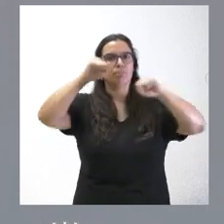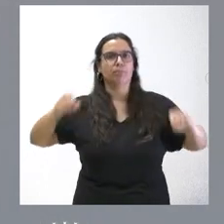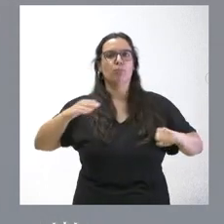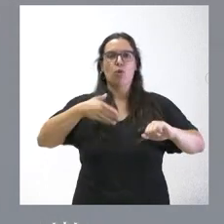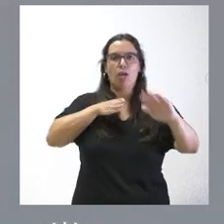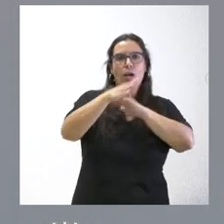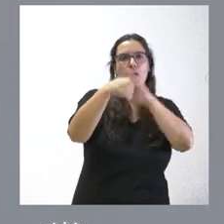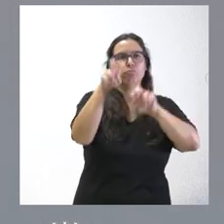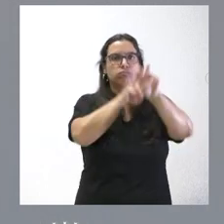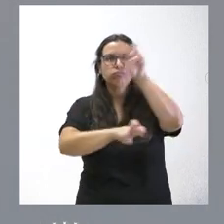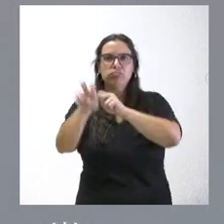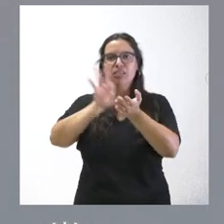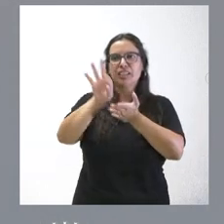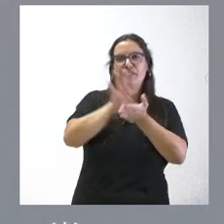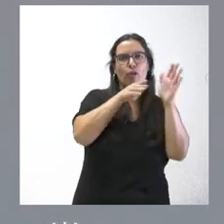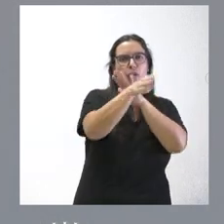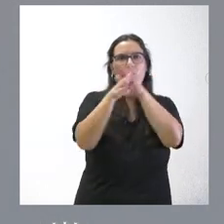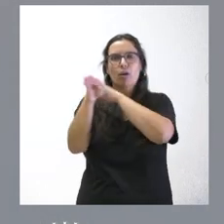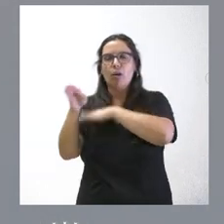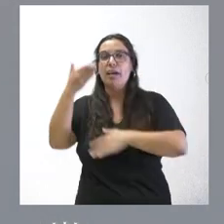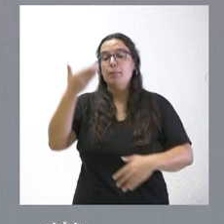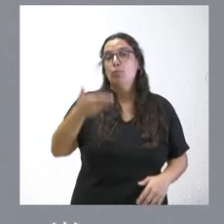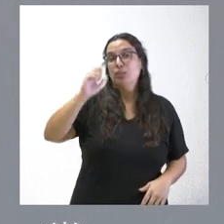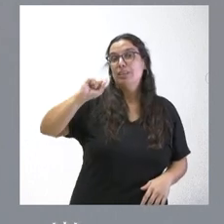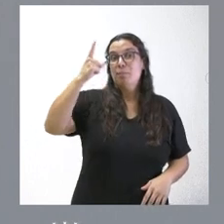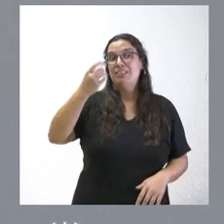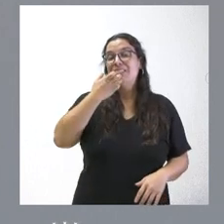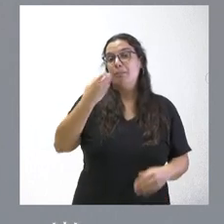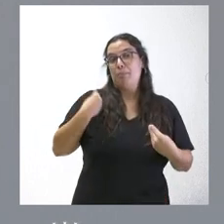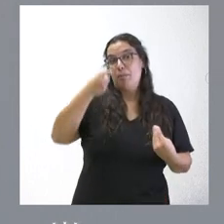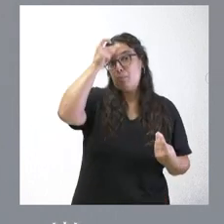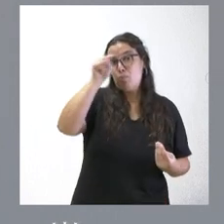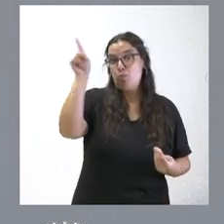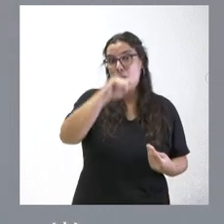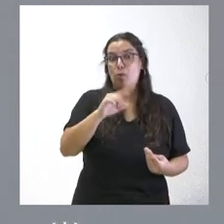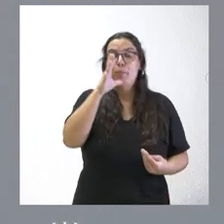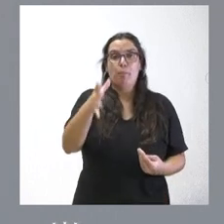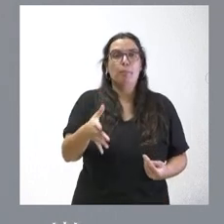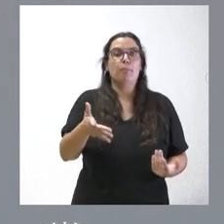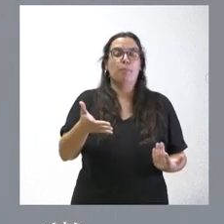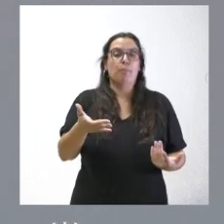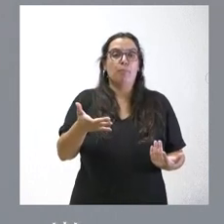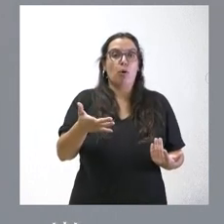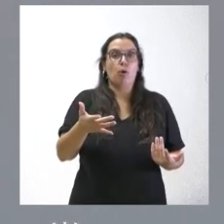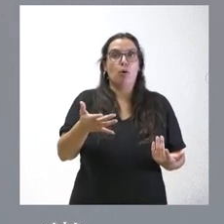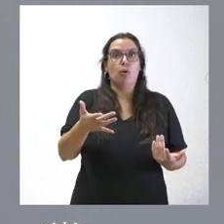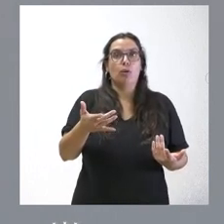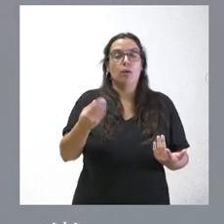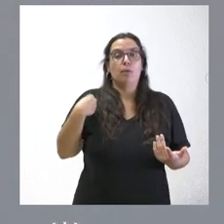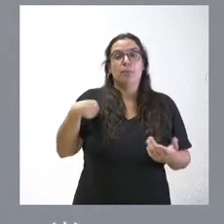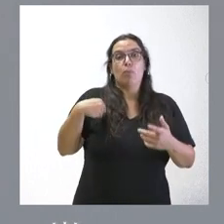acceder a más servicios que son más importantes y cabe en el mundo rural dada la cercanía al mundo